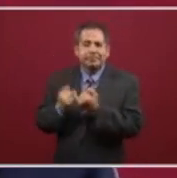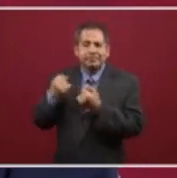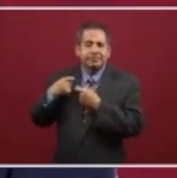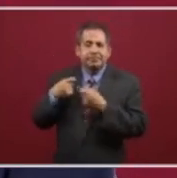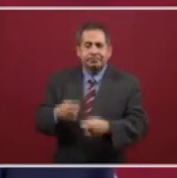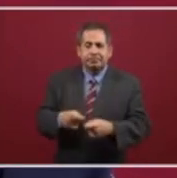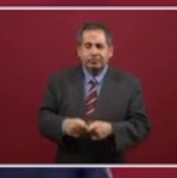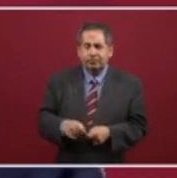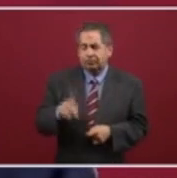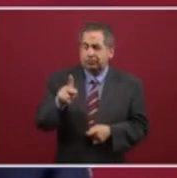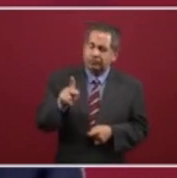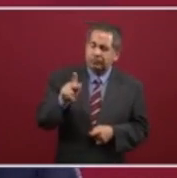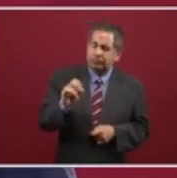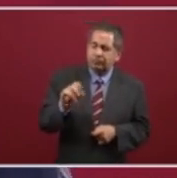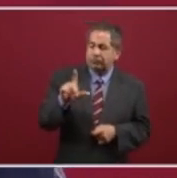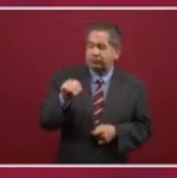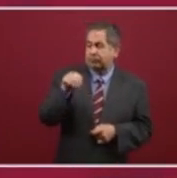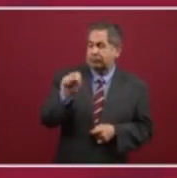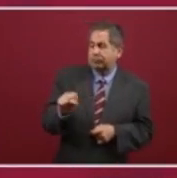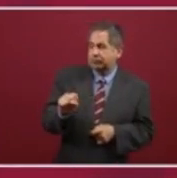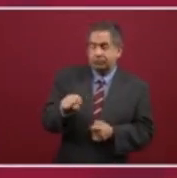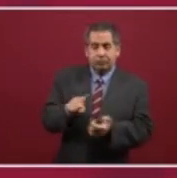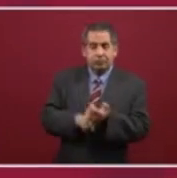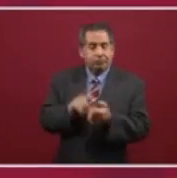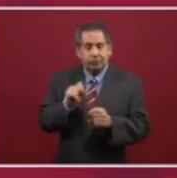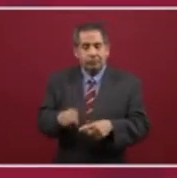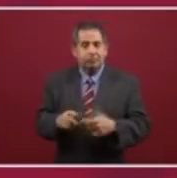Son los polcos de